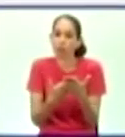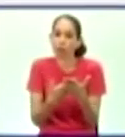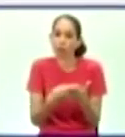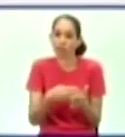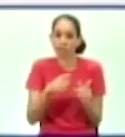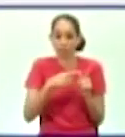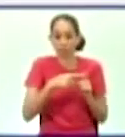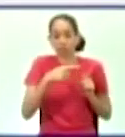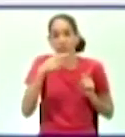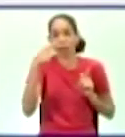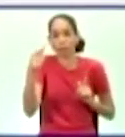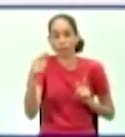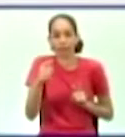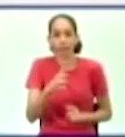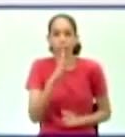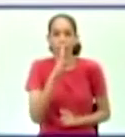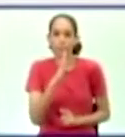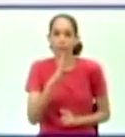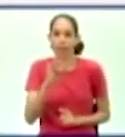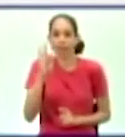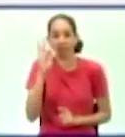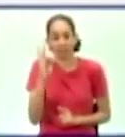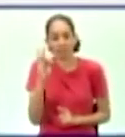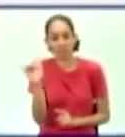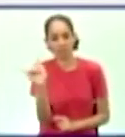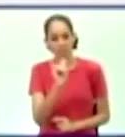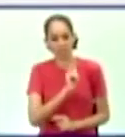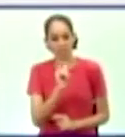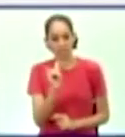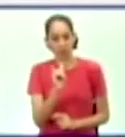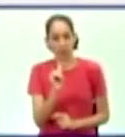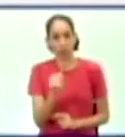es igual al segmento FE, o sea que